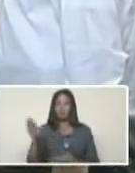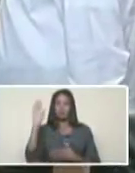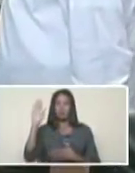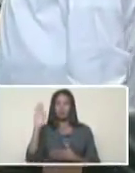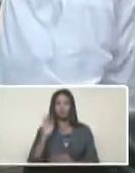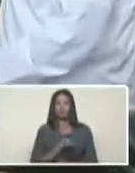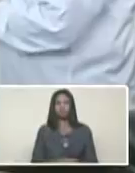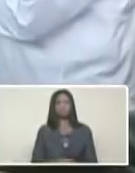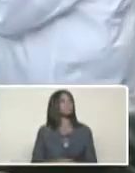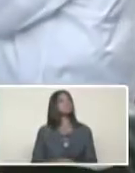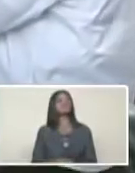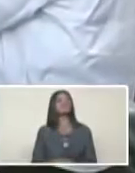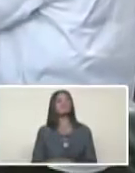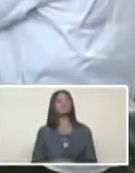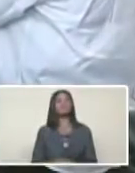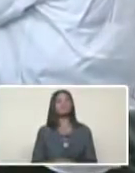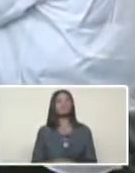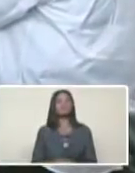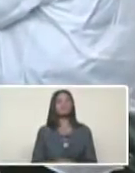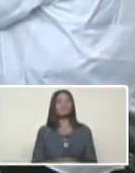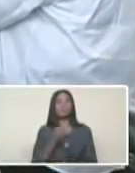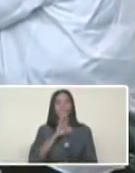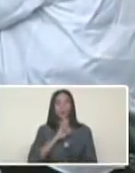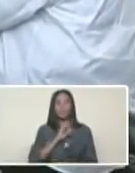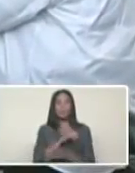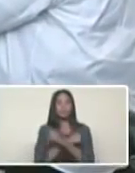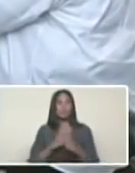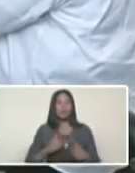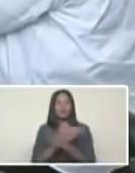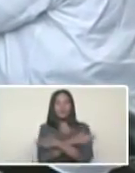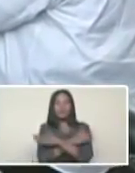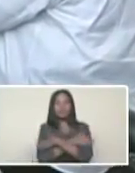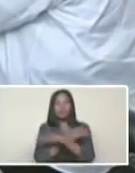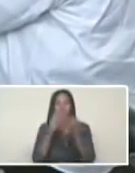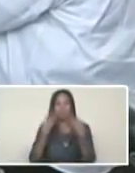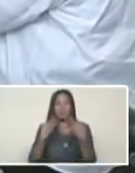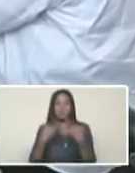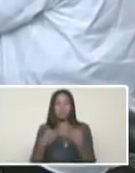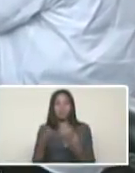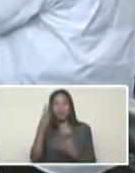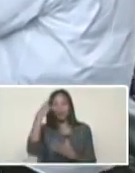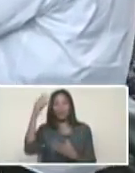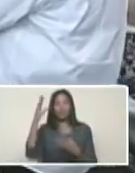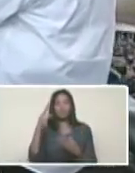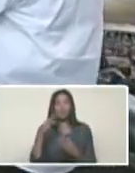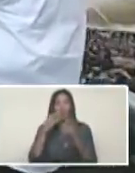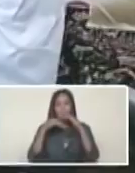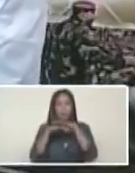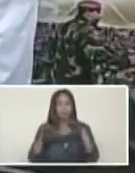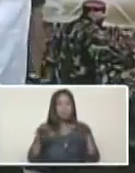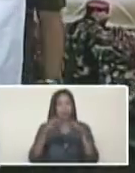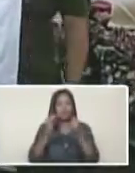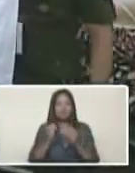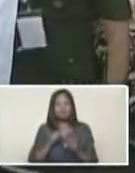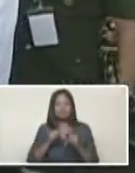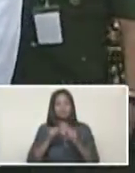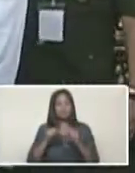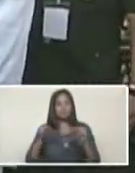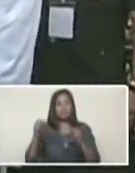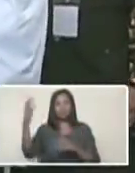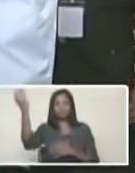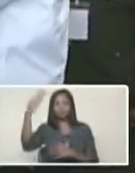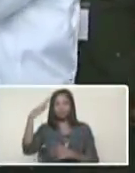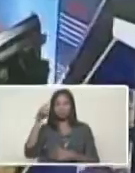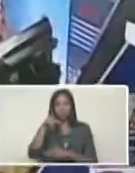de los patriotas y militares venezolanos. Los felicito, de verdad, que Dios los bendiga y los siga iluminando, y los siga iluminando